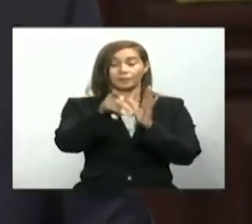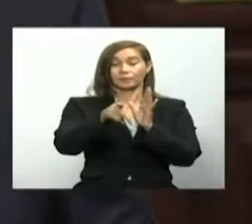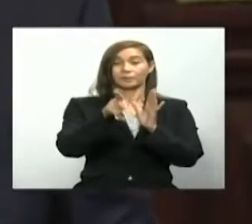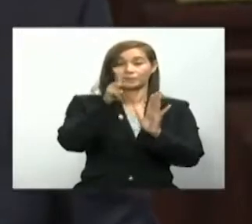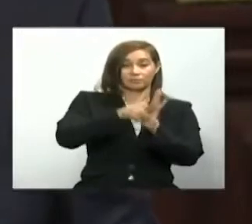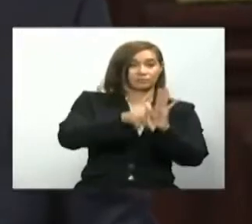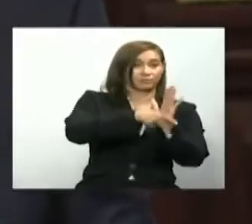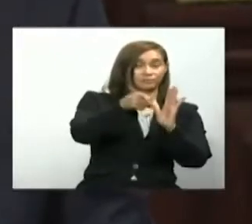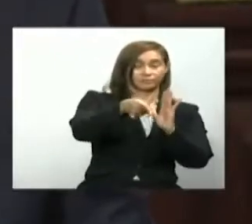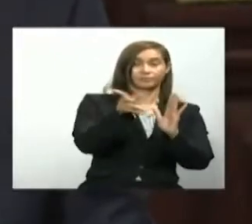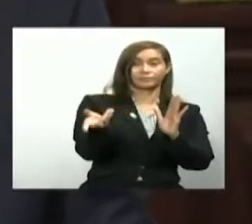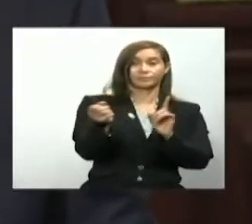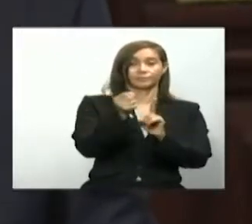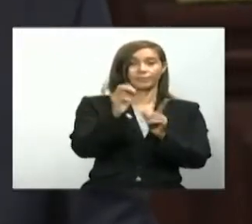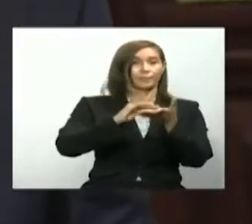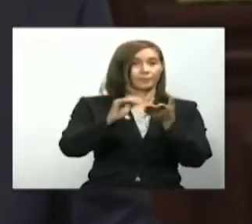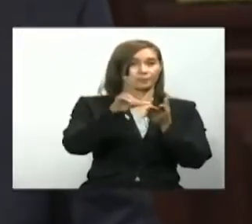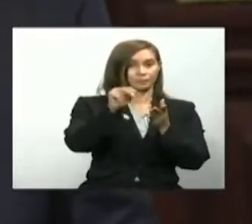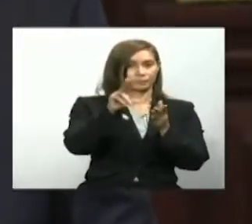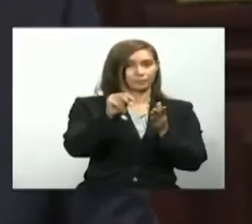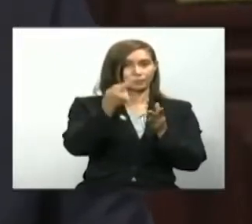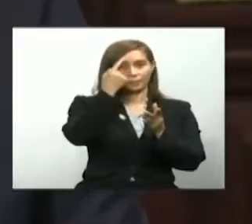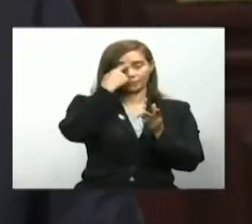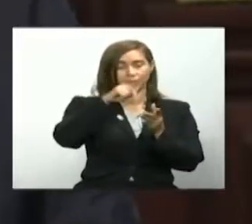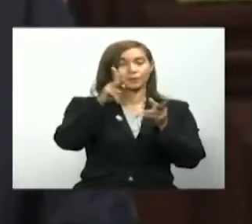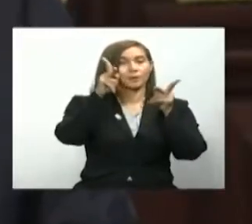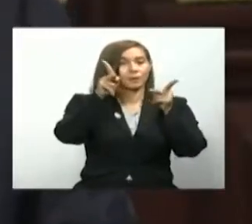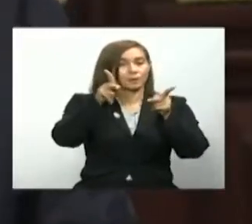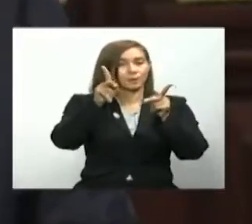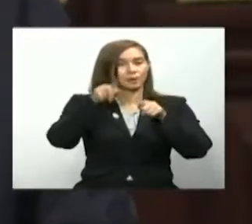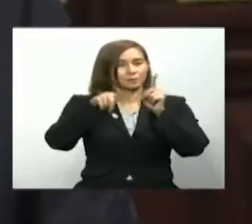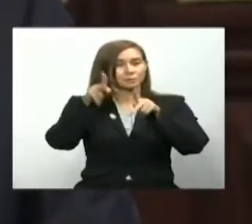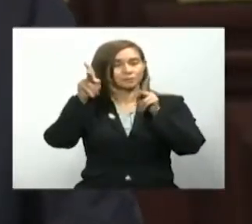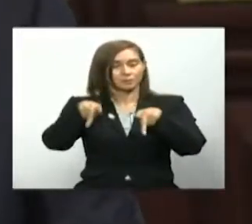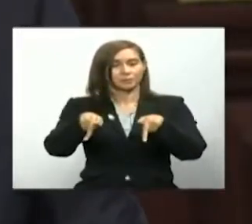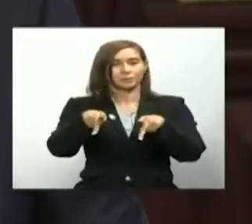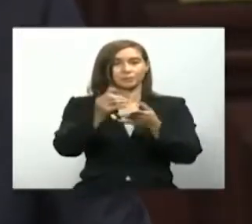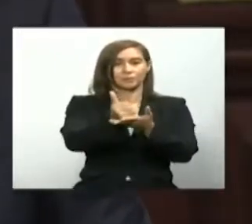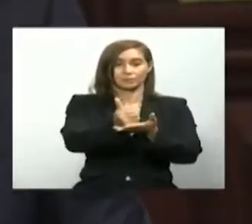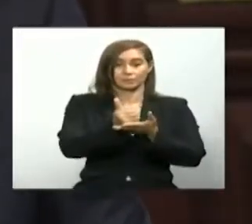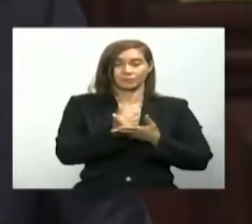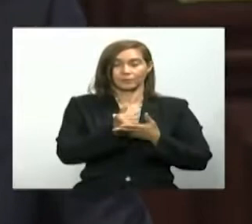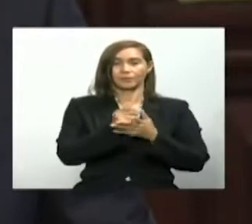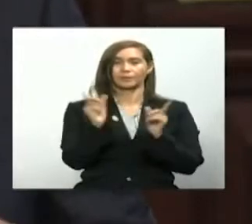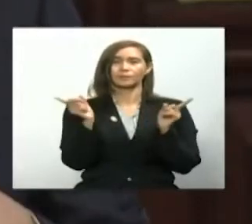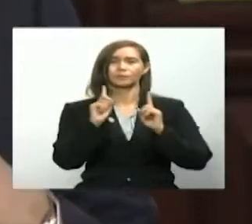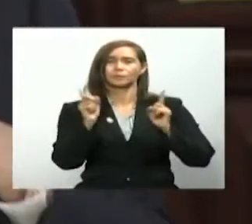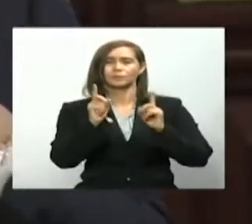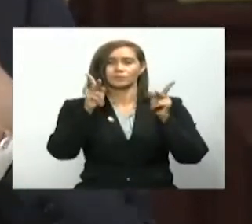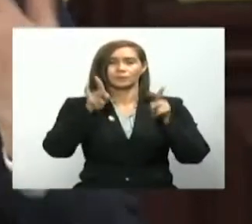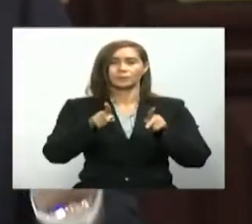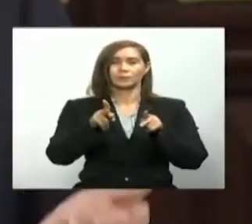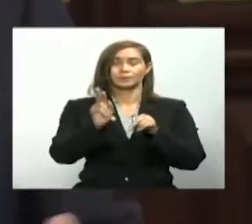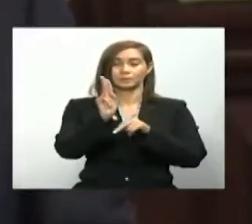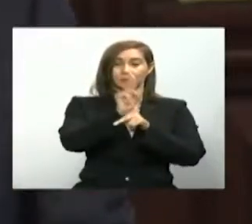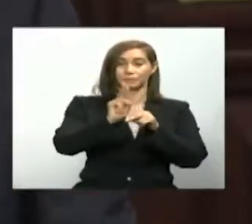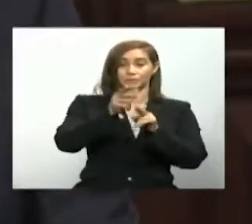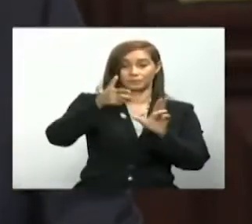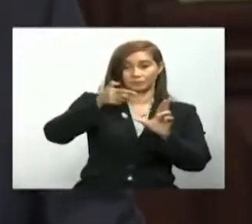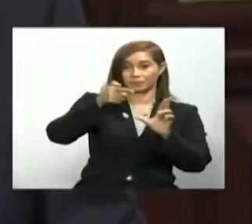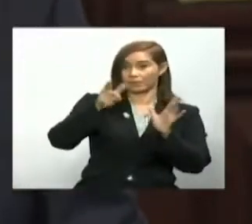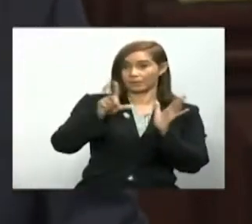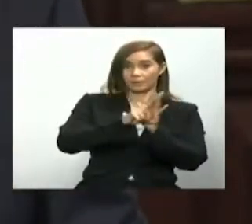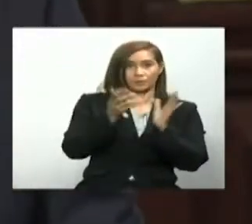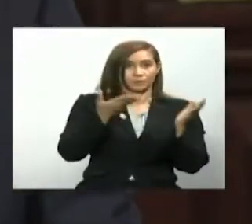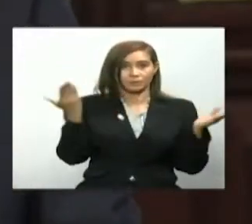el país por eso vamos a iniciar un innovador programa de recompras de armas ilegales con la colaboración de todo el sector social